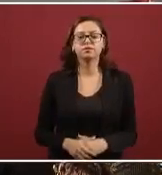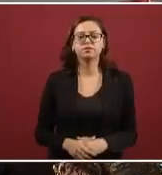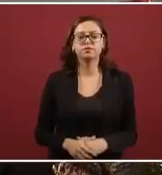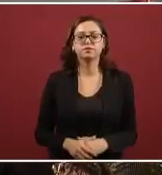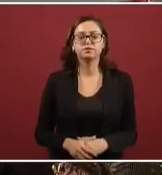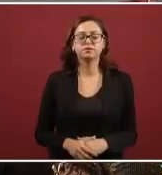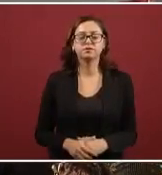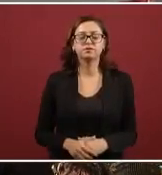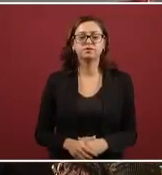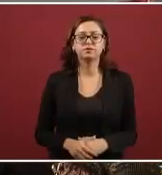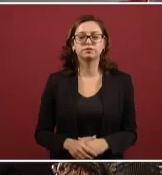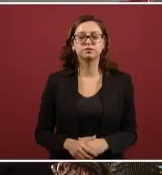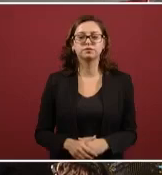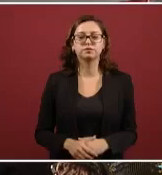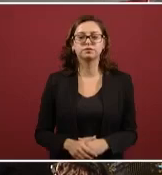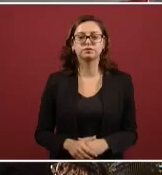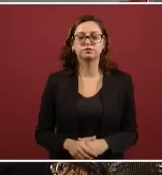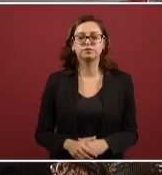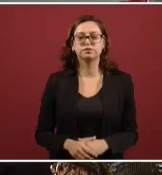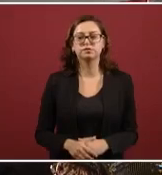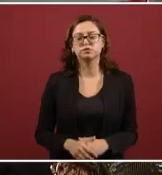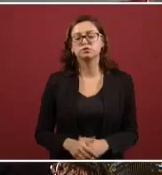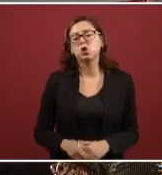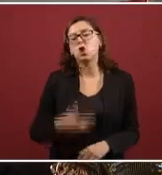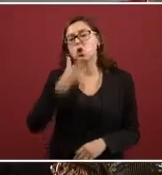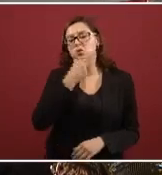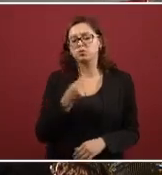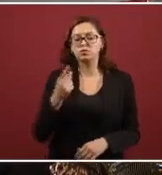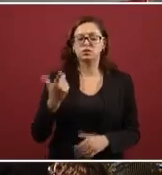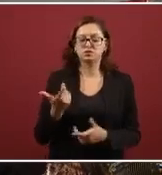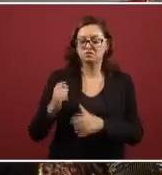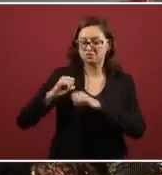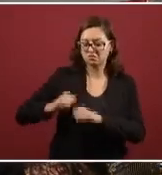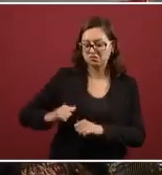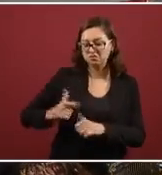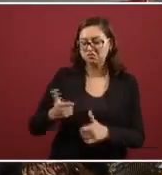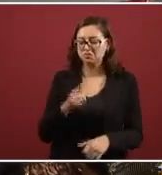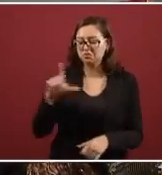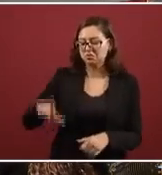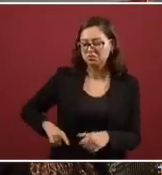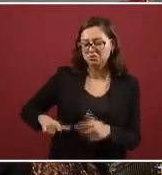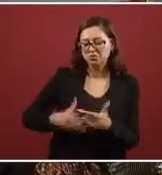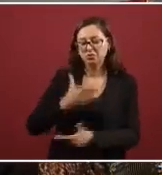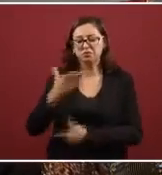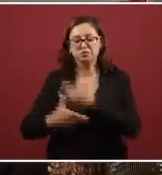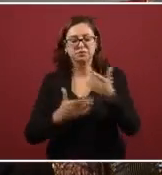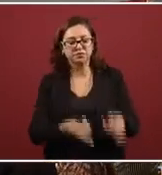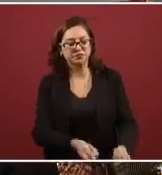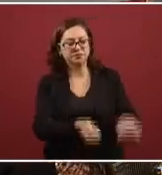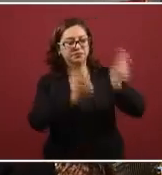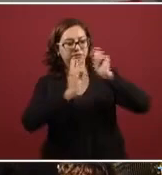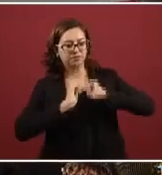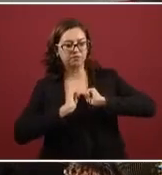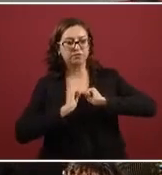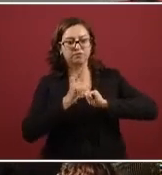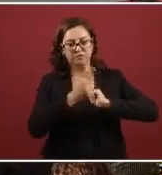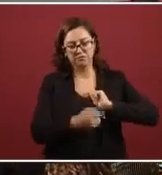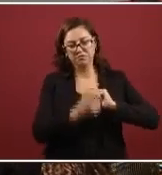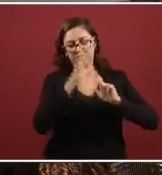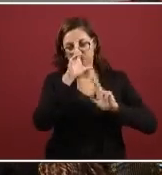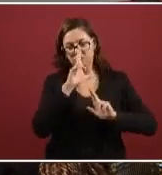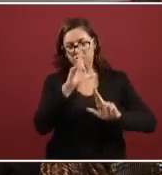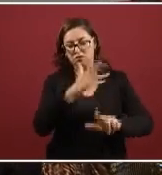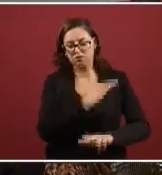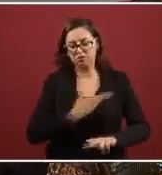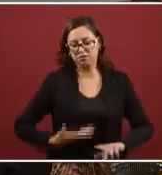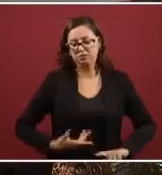meses, varios funcionarios tuvimos el honor de recibir la encomienda del presidente de México para